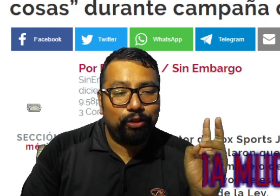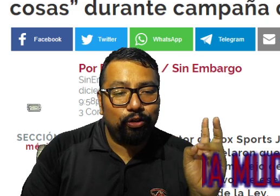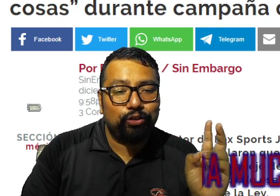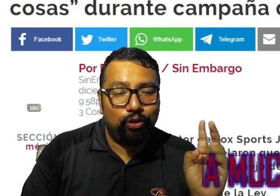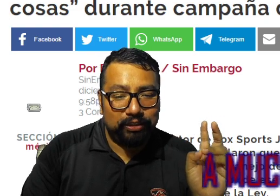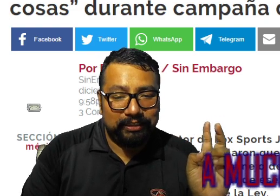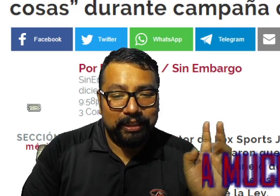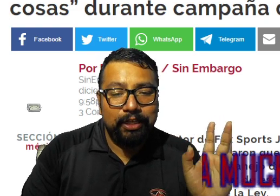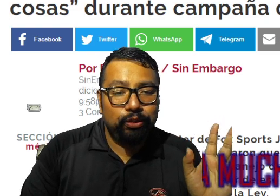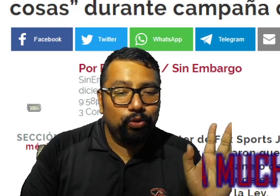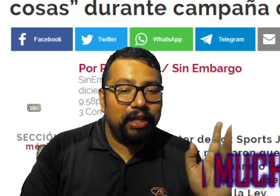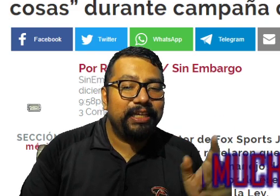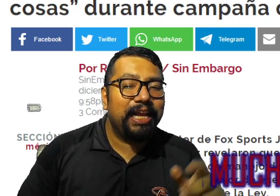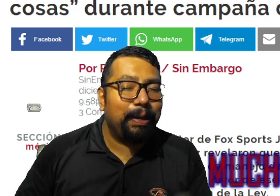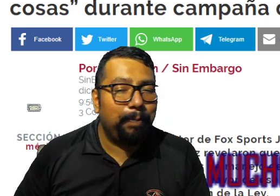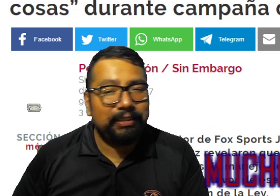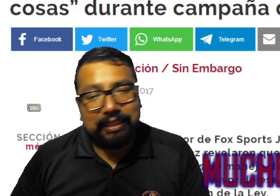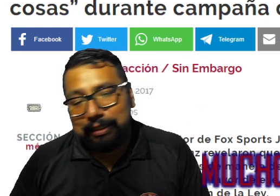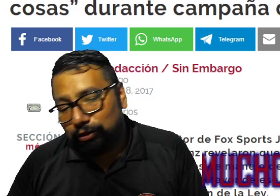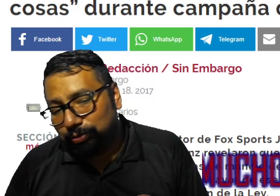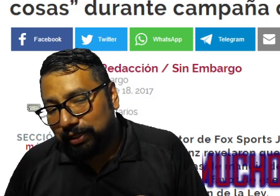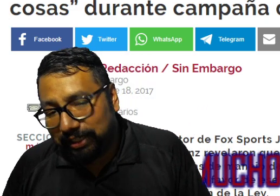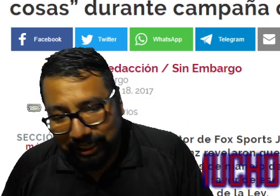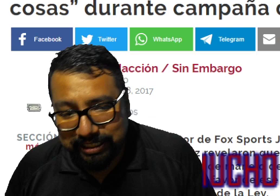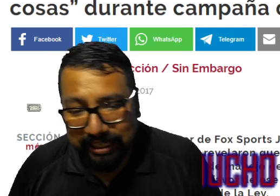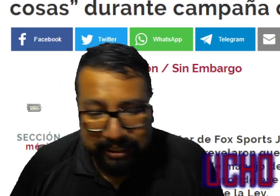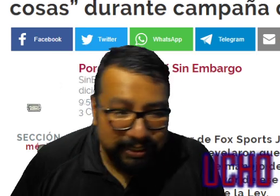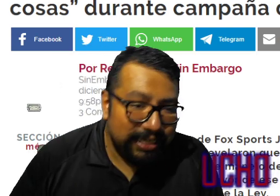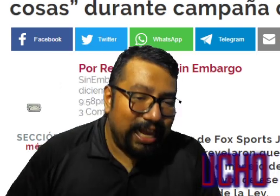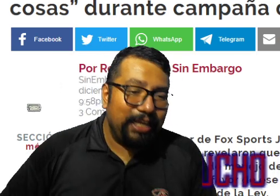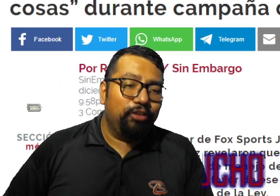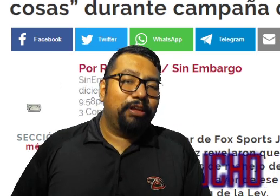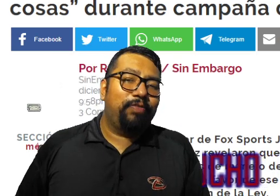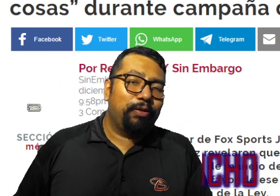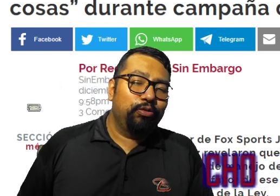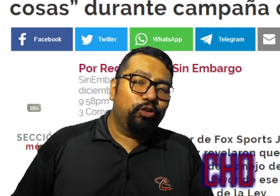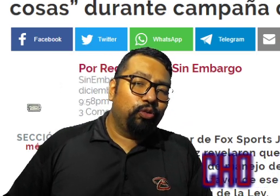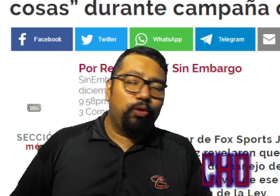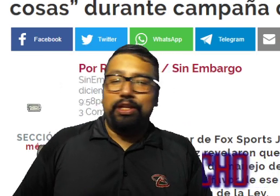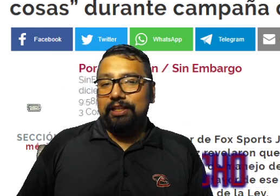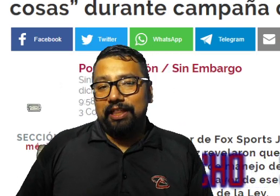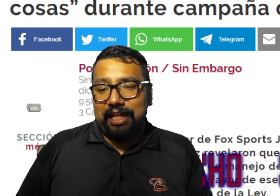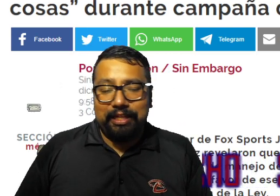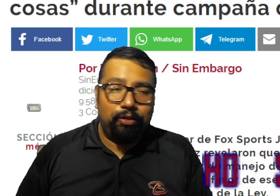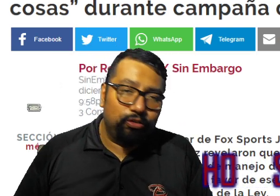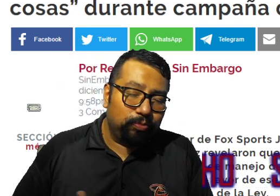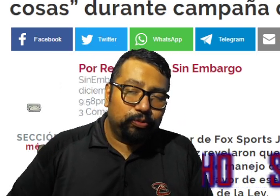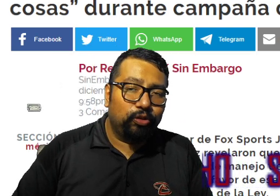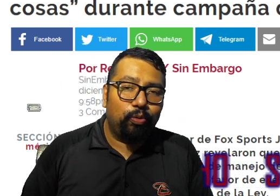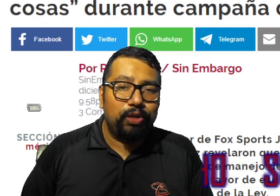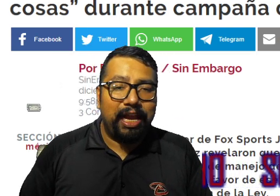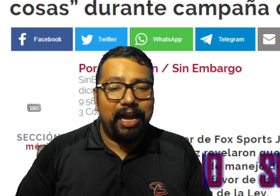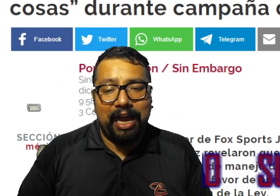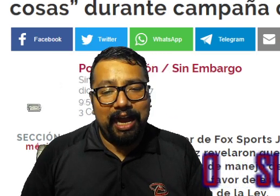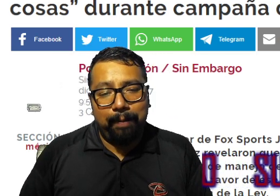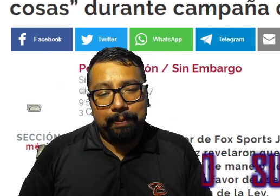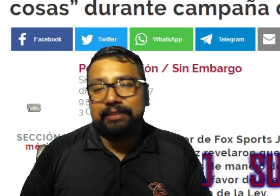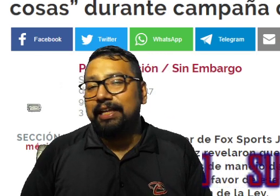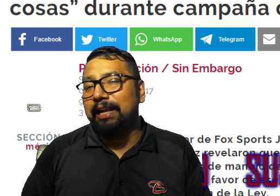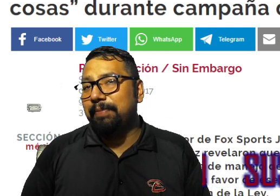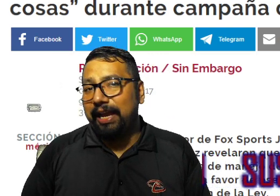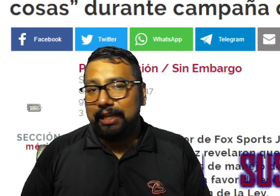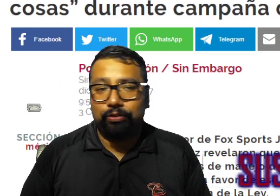tuitear dos cosas durante la campaña del 2015 y ahí donde facundo tuvo dignidad y dijo no que yo no voy a